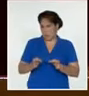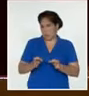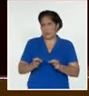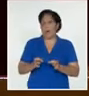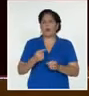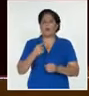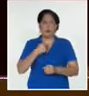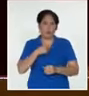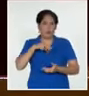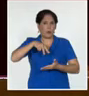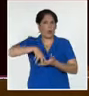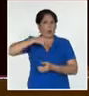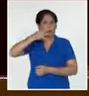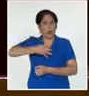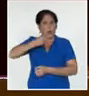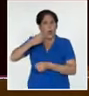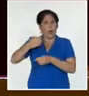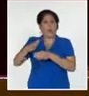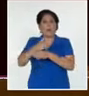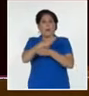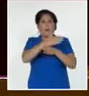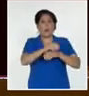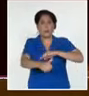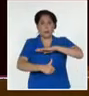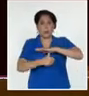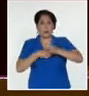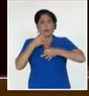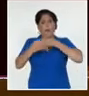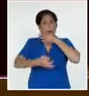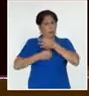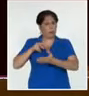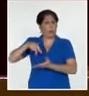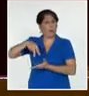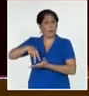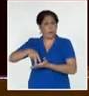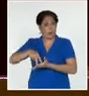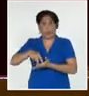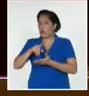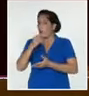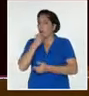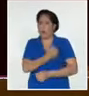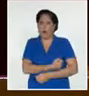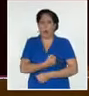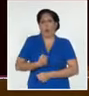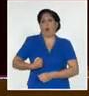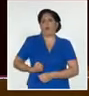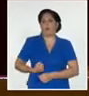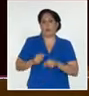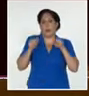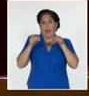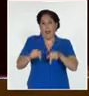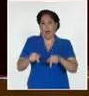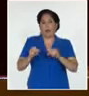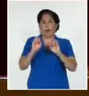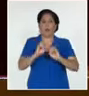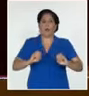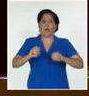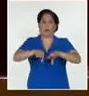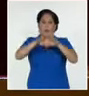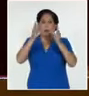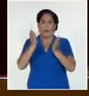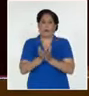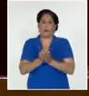escuchamos claramente en la voz de muchos líderes del sur del mundo, es insostenible el actual orden mundial y